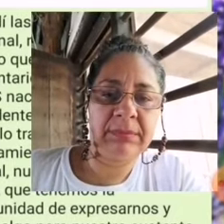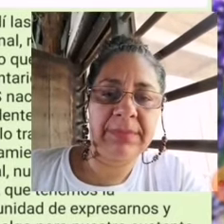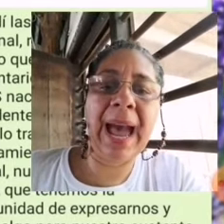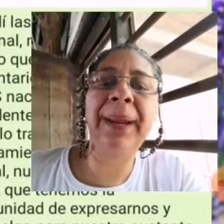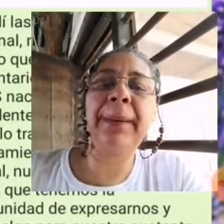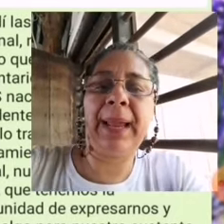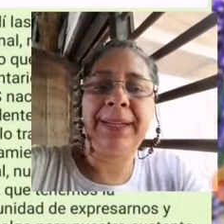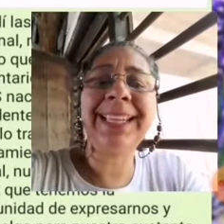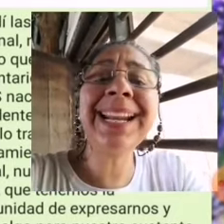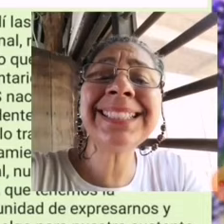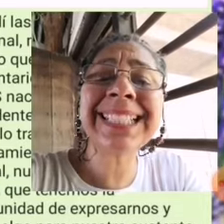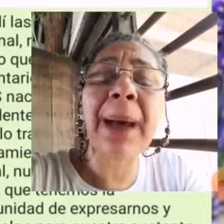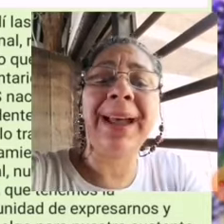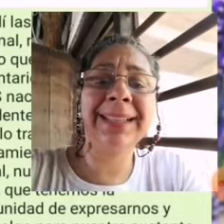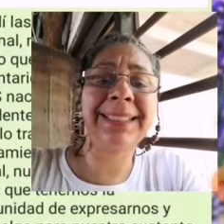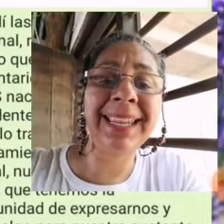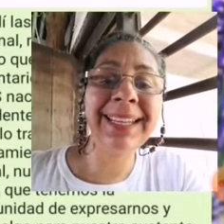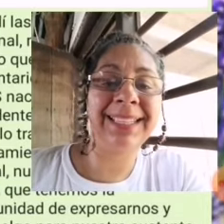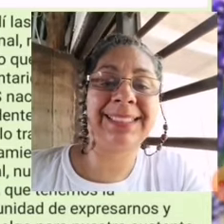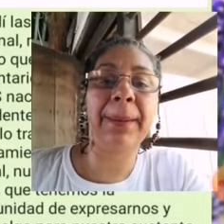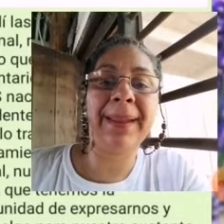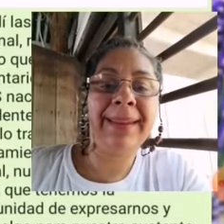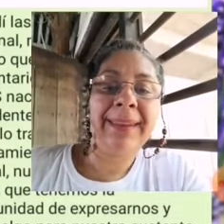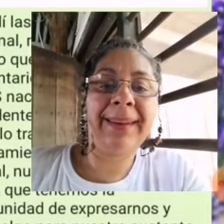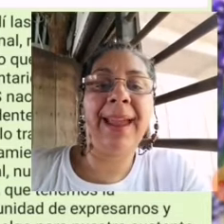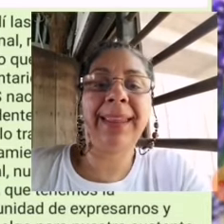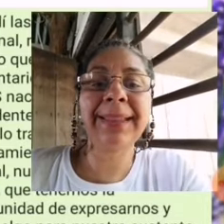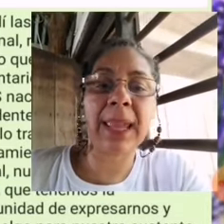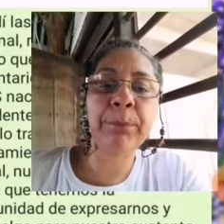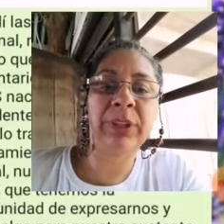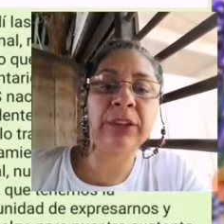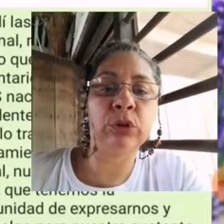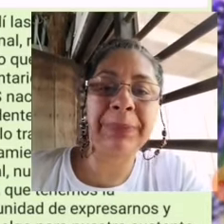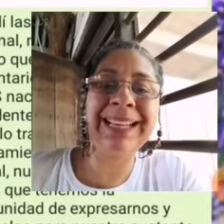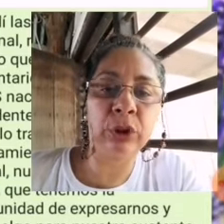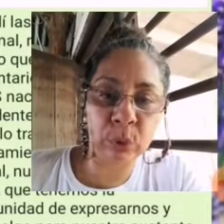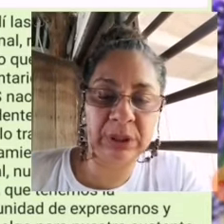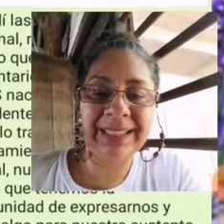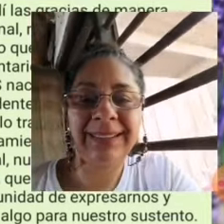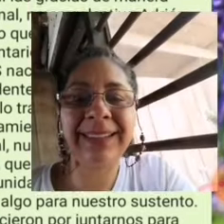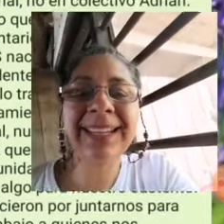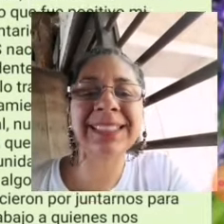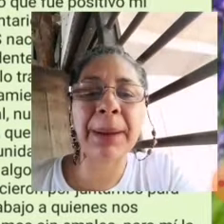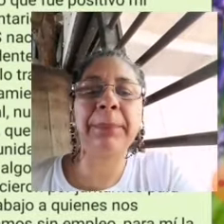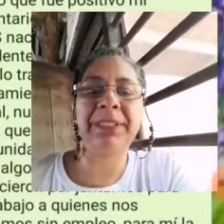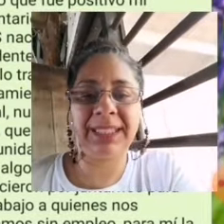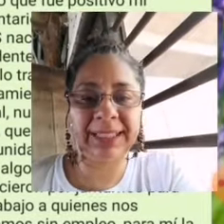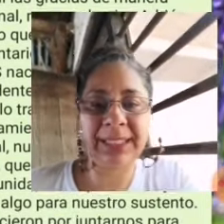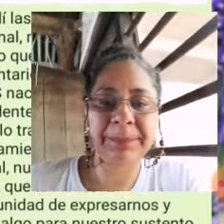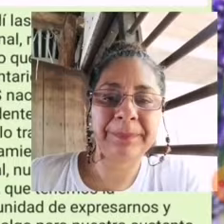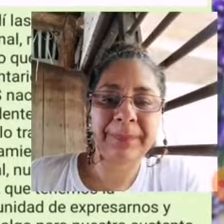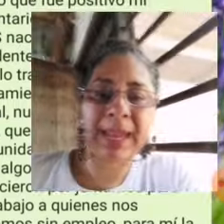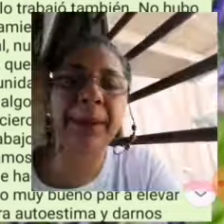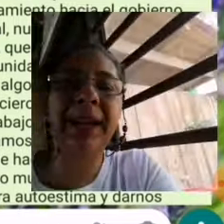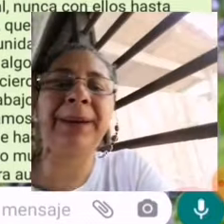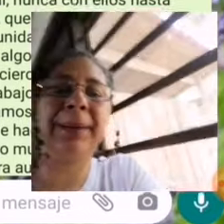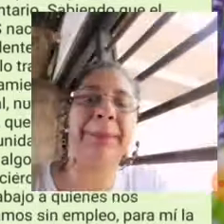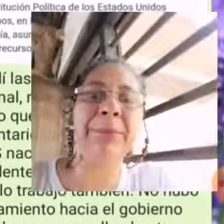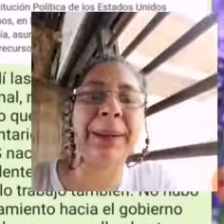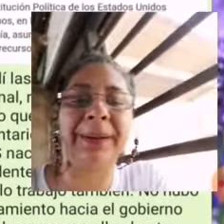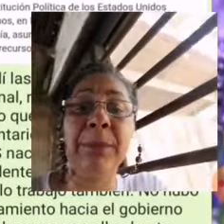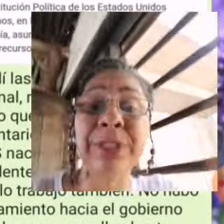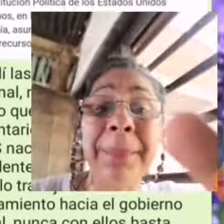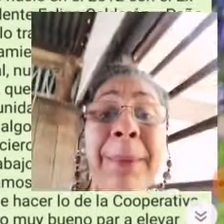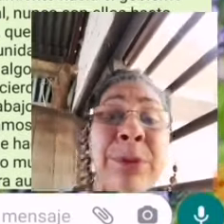financieros. A ver. ¿Quién estaba en aquel tiempo del 2012? ¿Quién estaba de presidente?